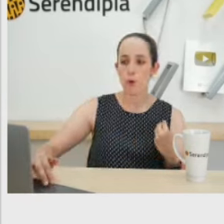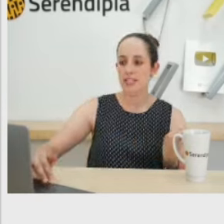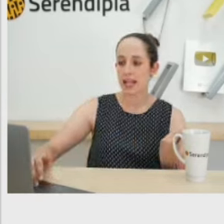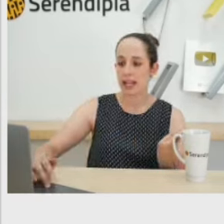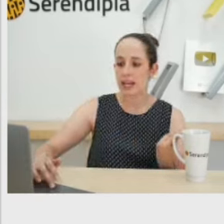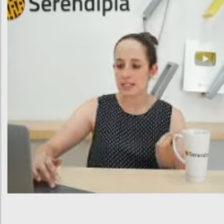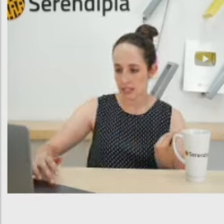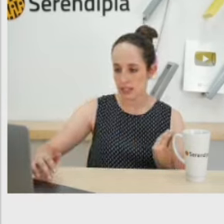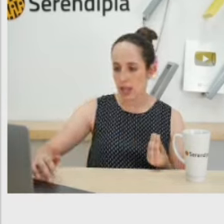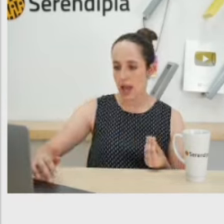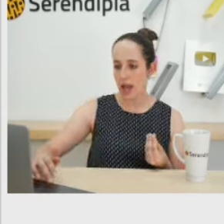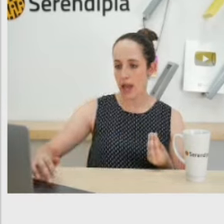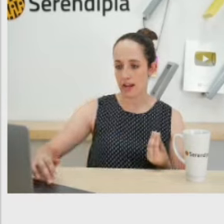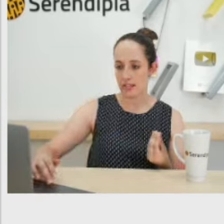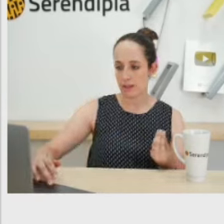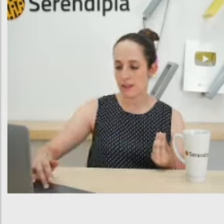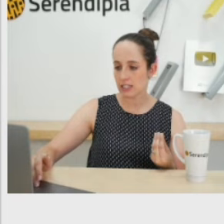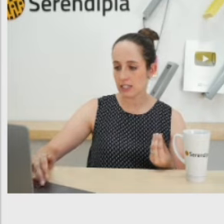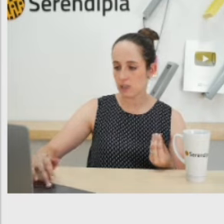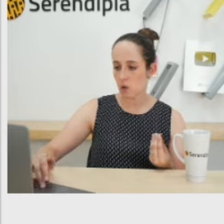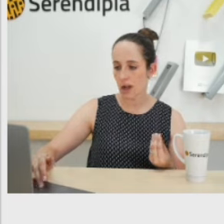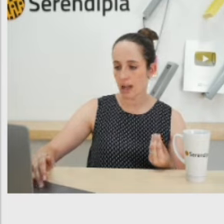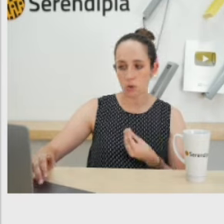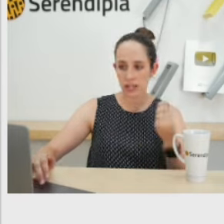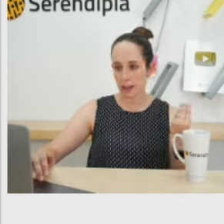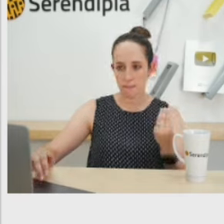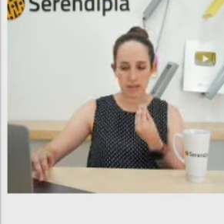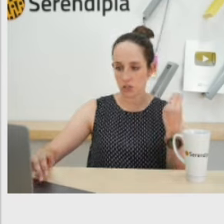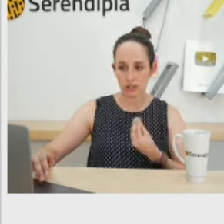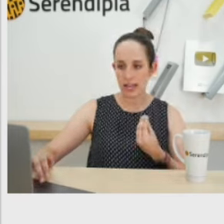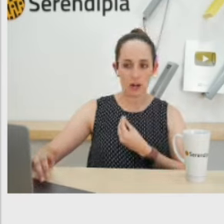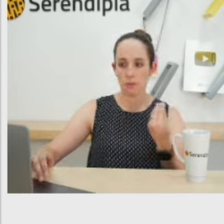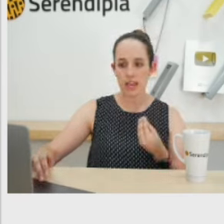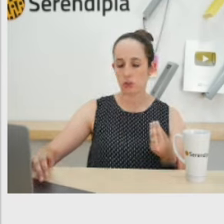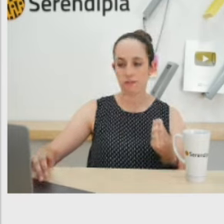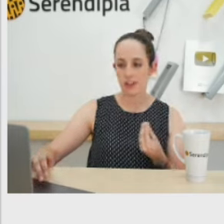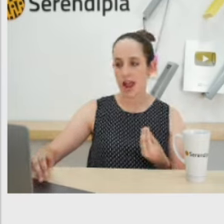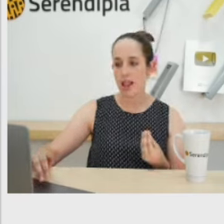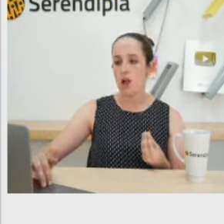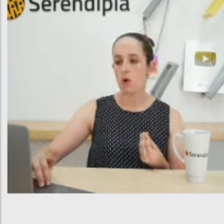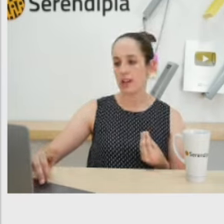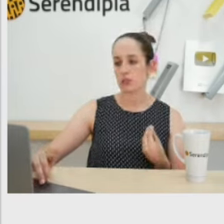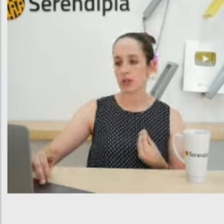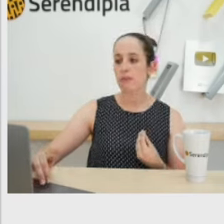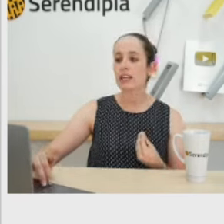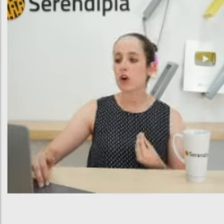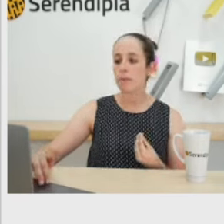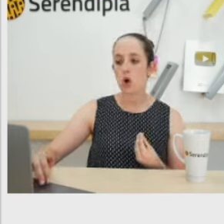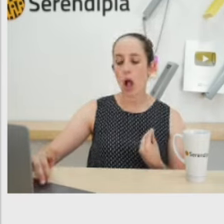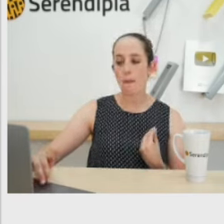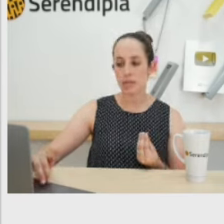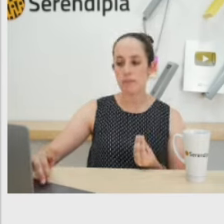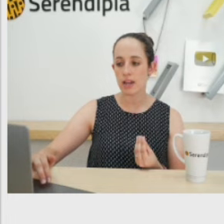una supuesta crisis a Elizabeth Vilchis o a alguna persona en el gobierno federal o de la Ciudad de